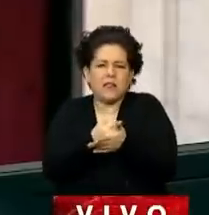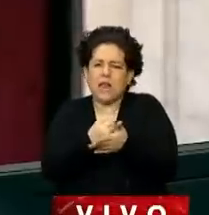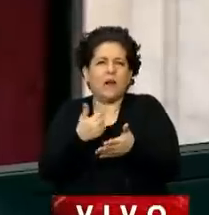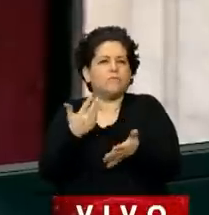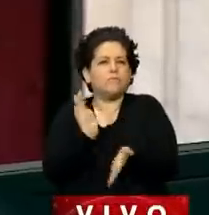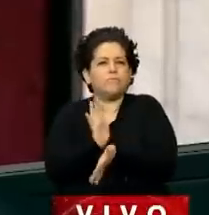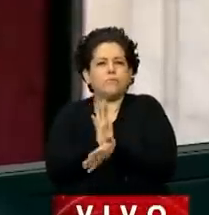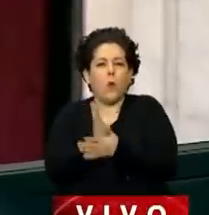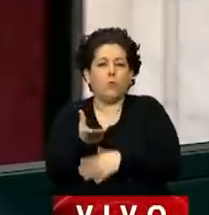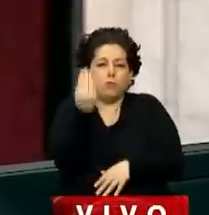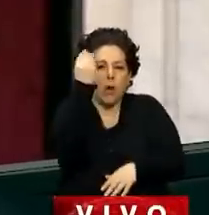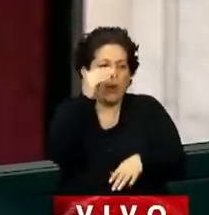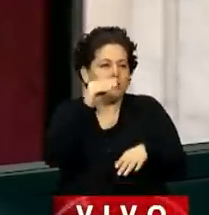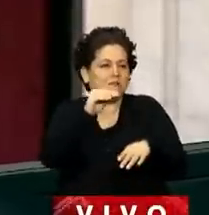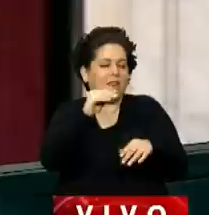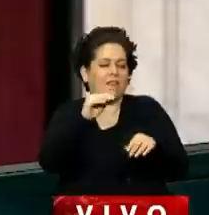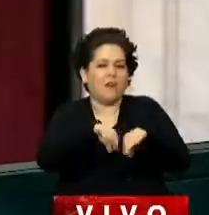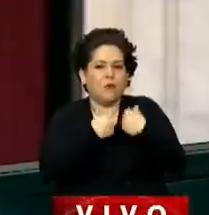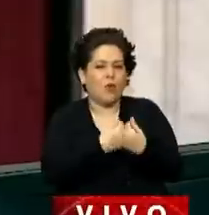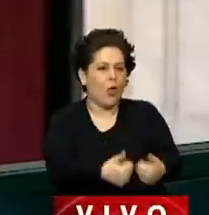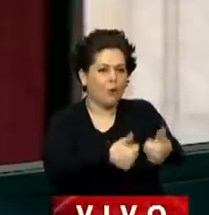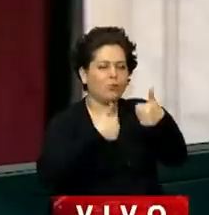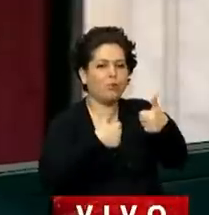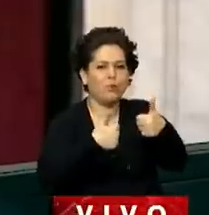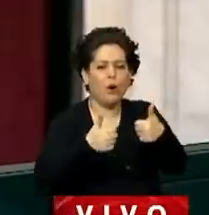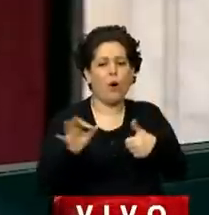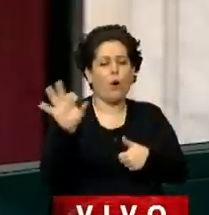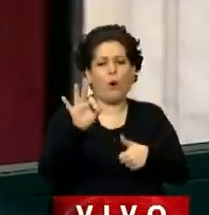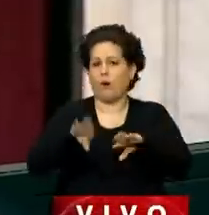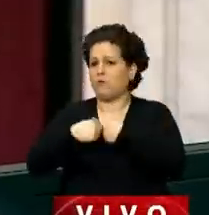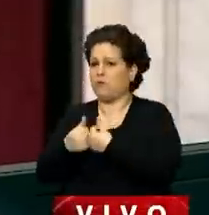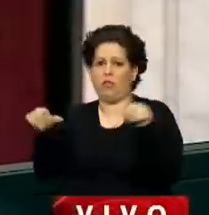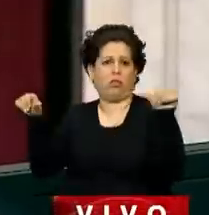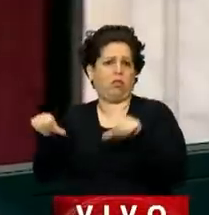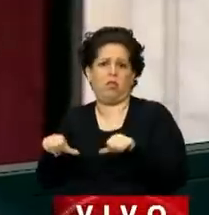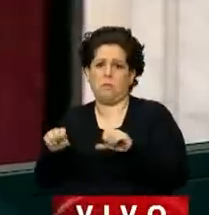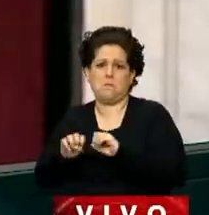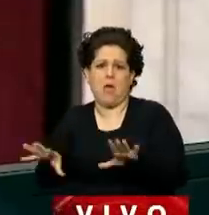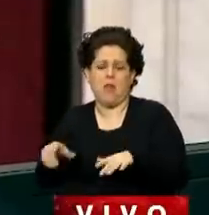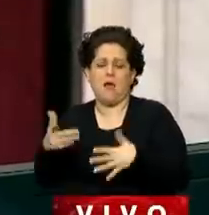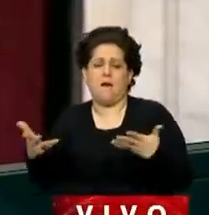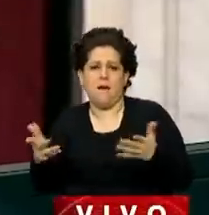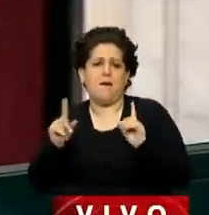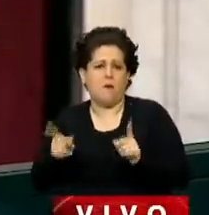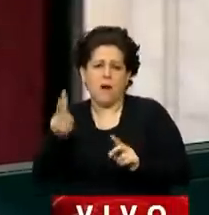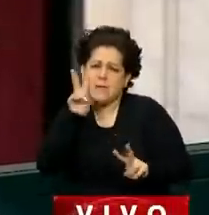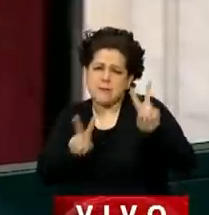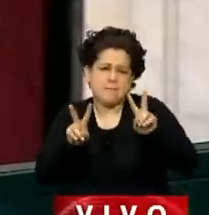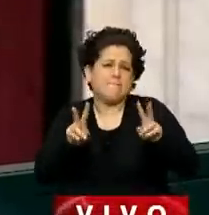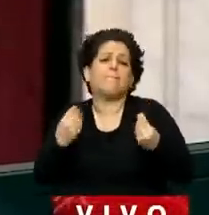muchas veces con resultado positivo y muchas veces con resultado negativo, a buscar acuerdos.